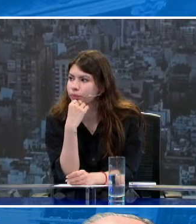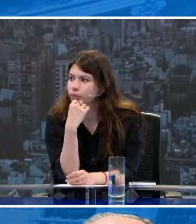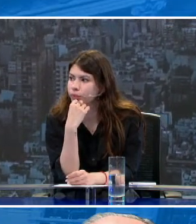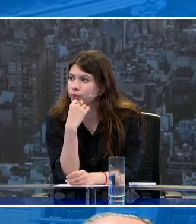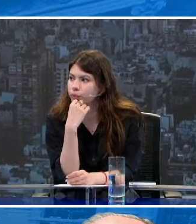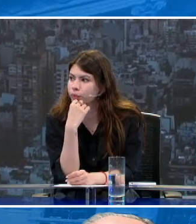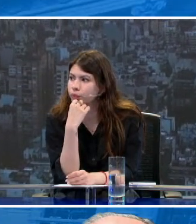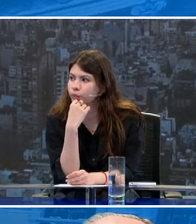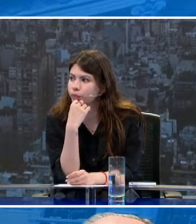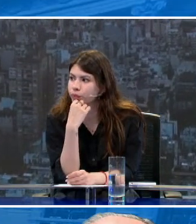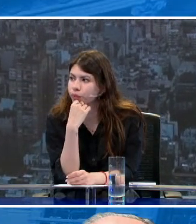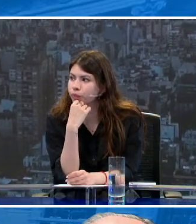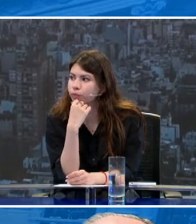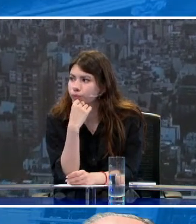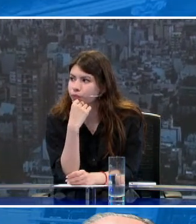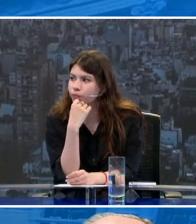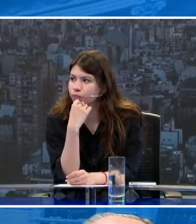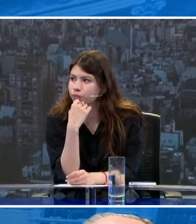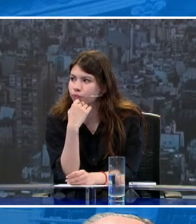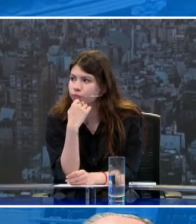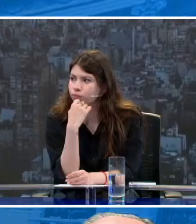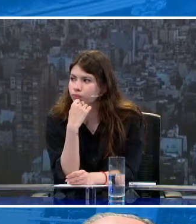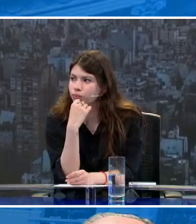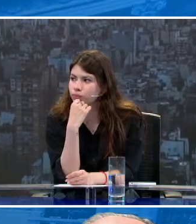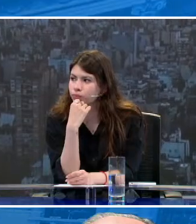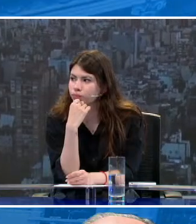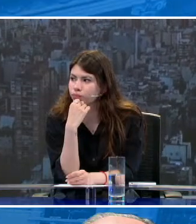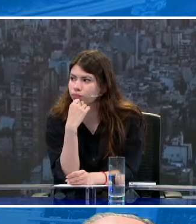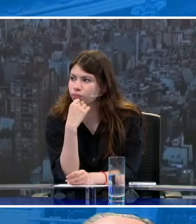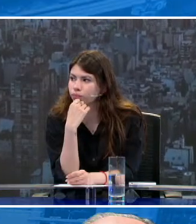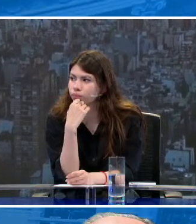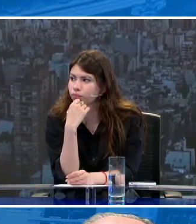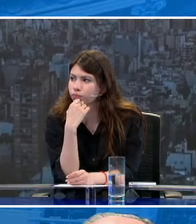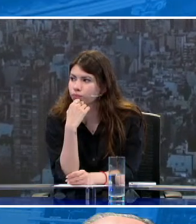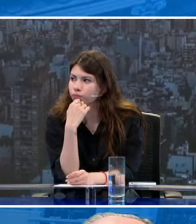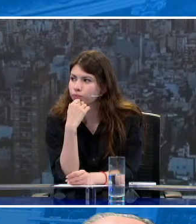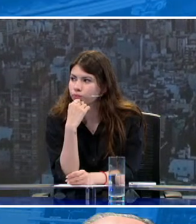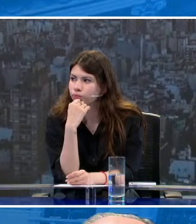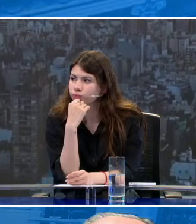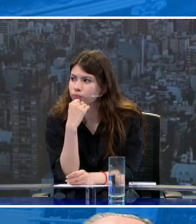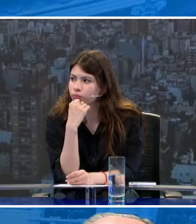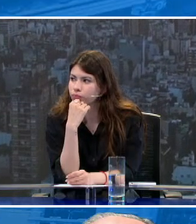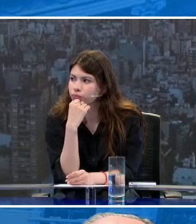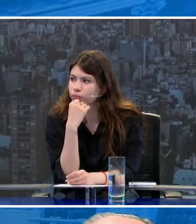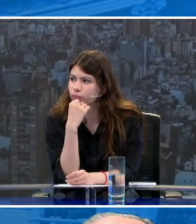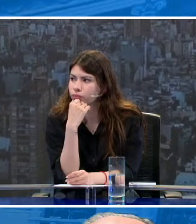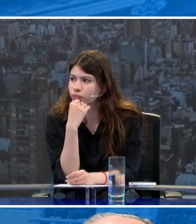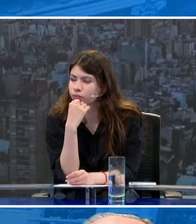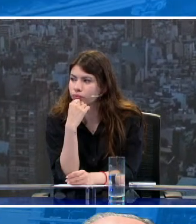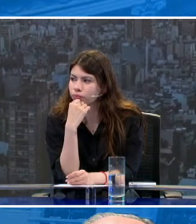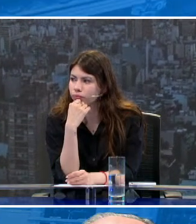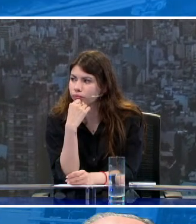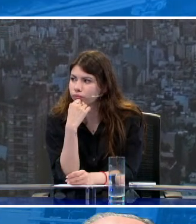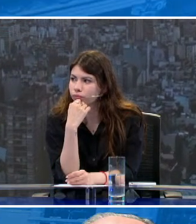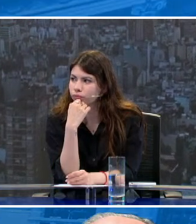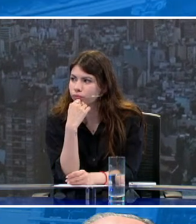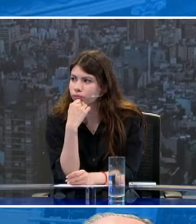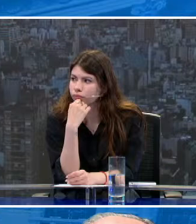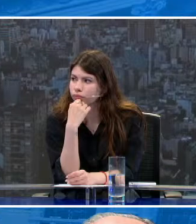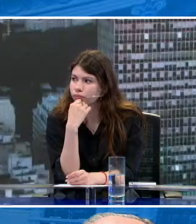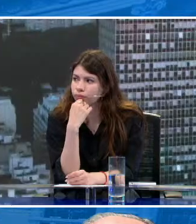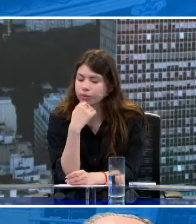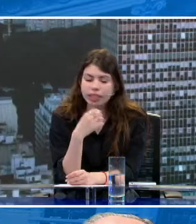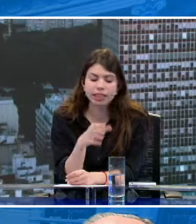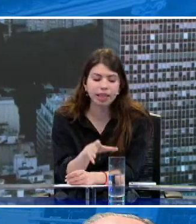los bloques más chicos y de mucho monobloque. Va a ser el turno primero de Mario Barletta, santafesino del